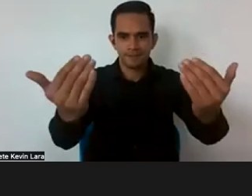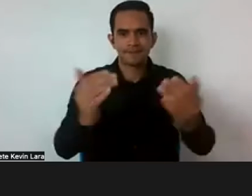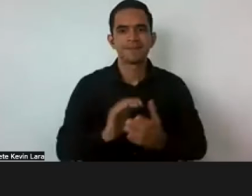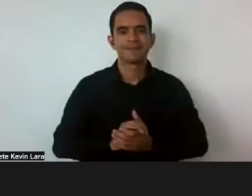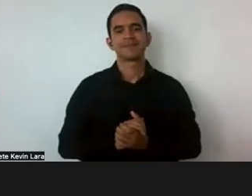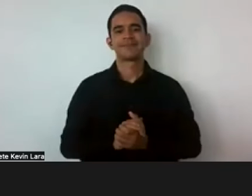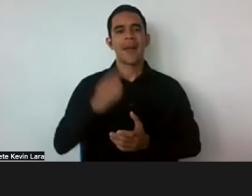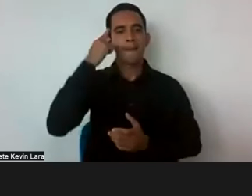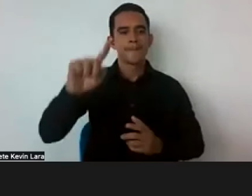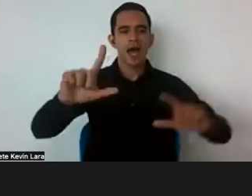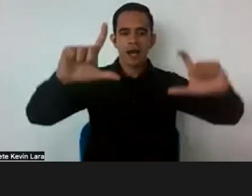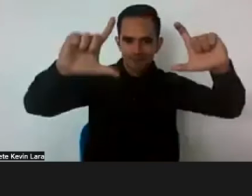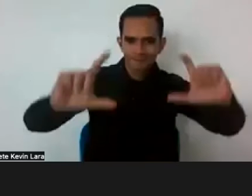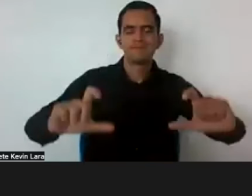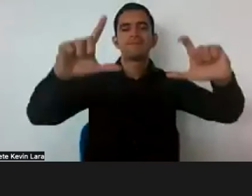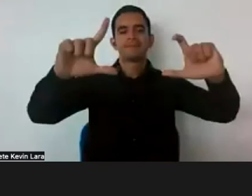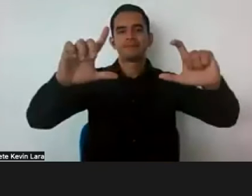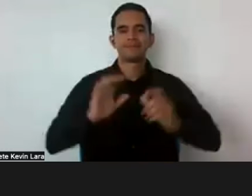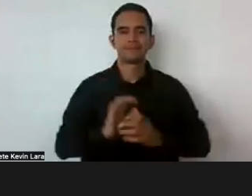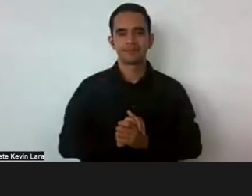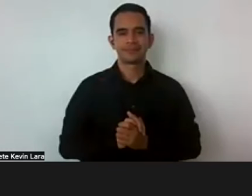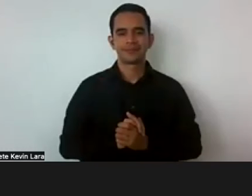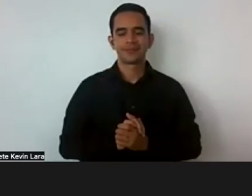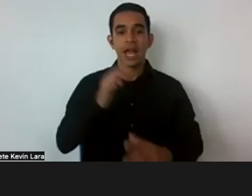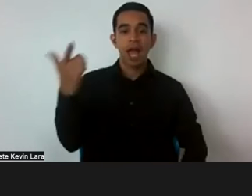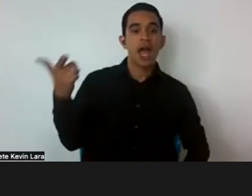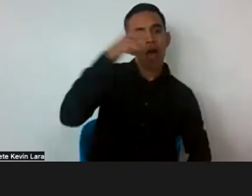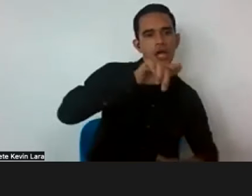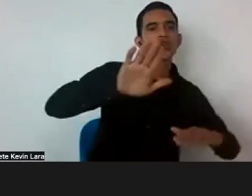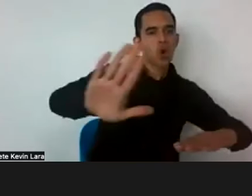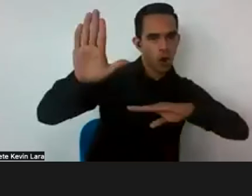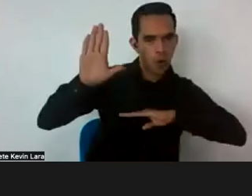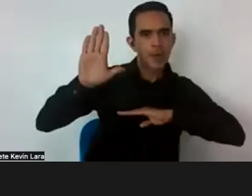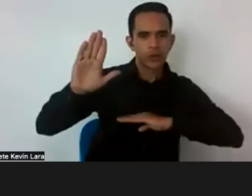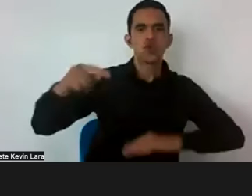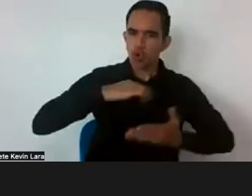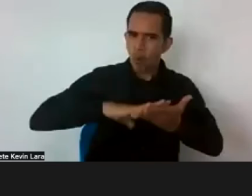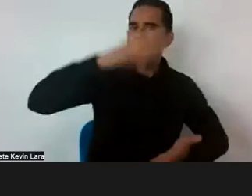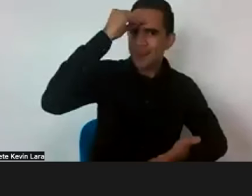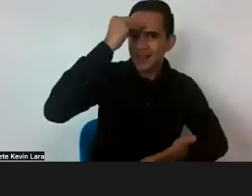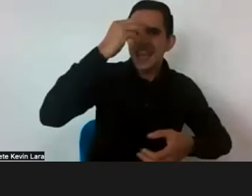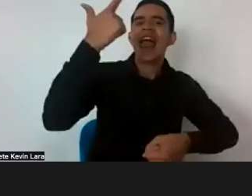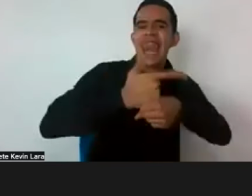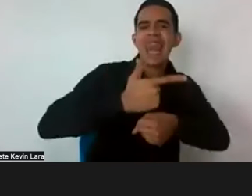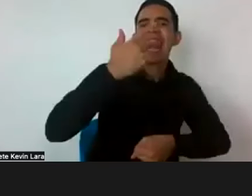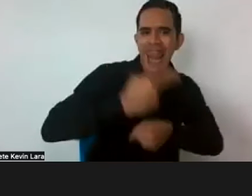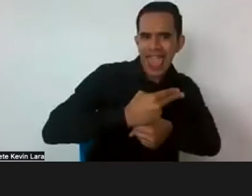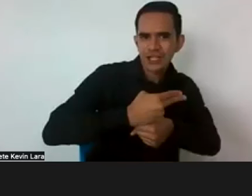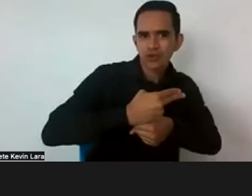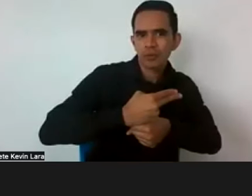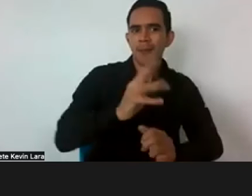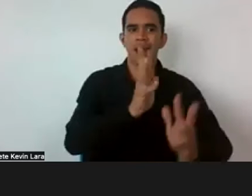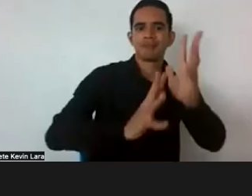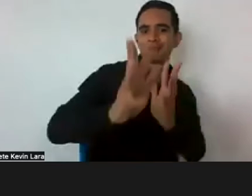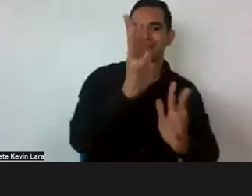favor. Y prometo que para la siguiente sesión aprendo las señas catrachas para también ir